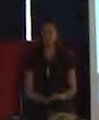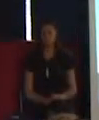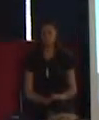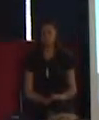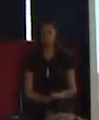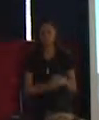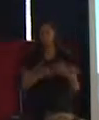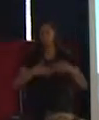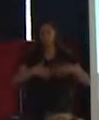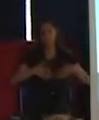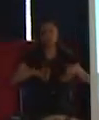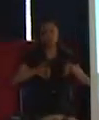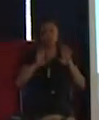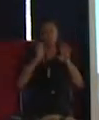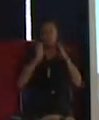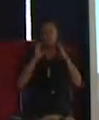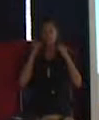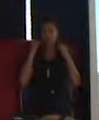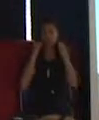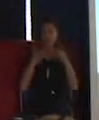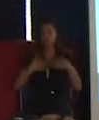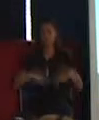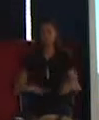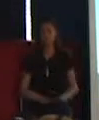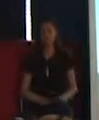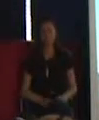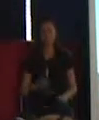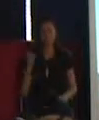por cualquier medio de comunicación.